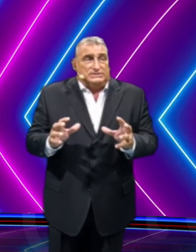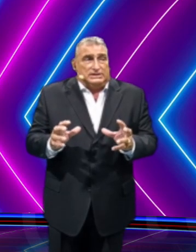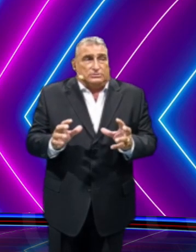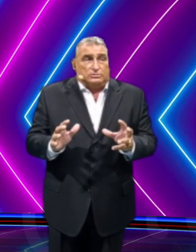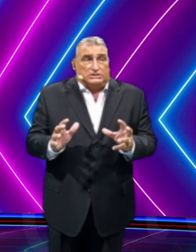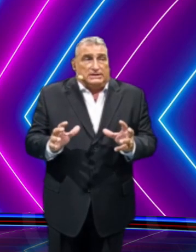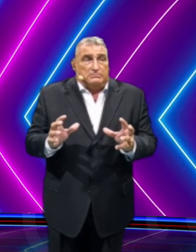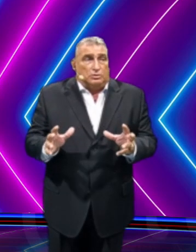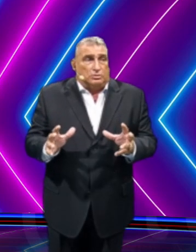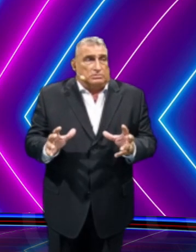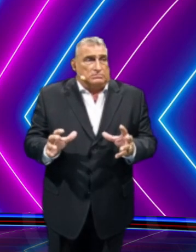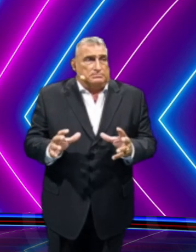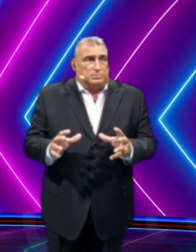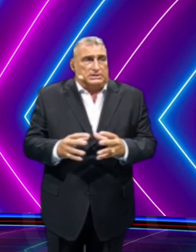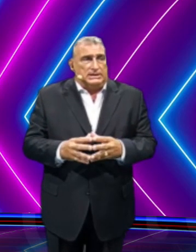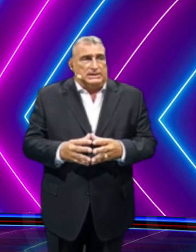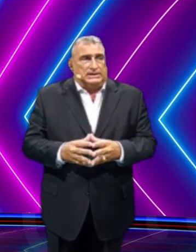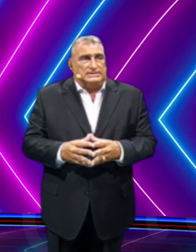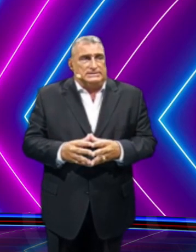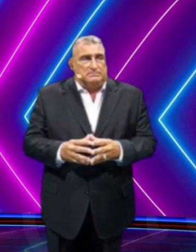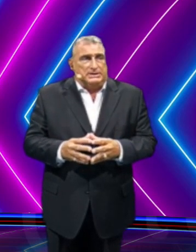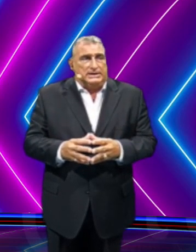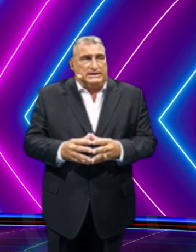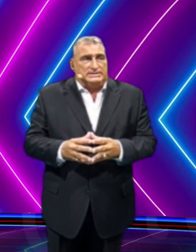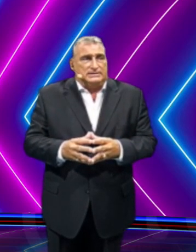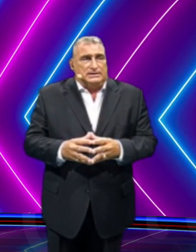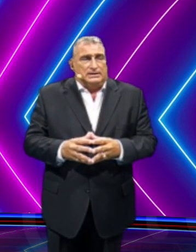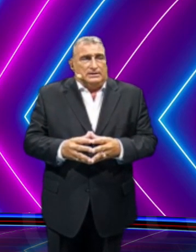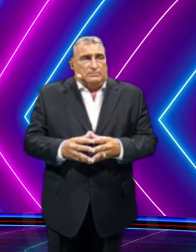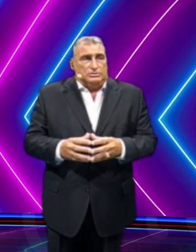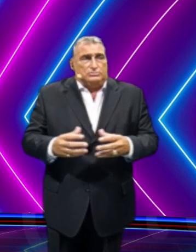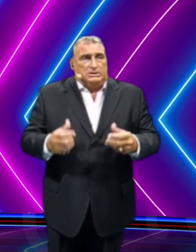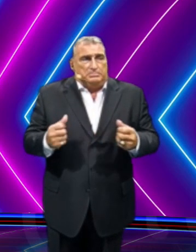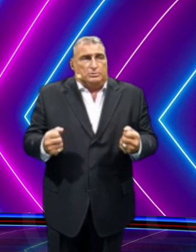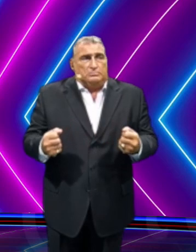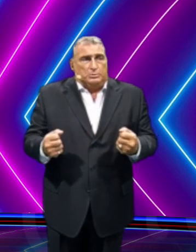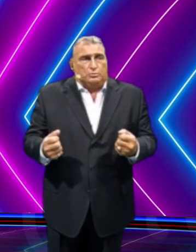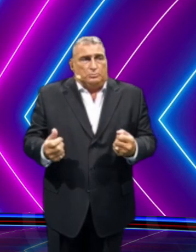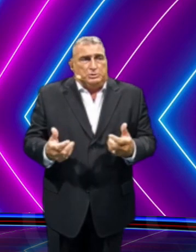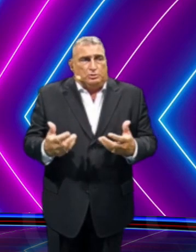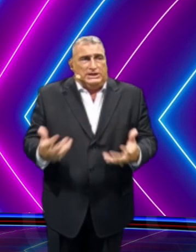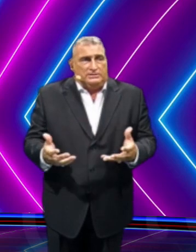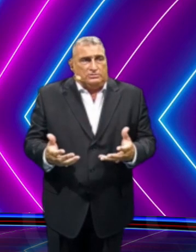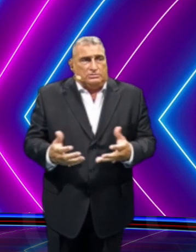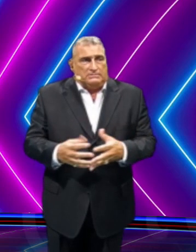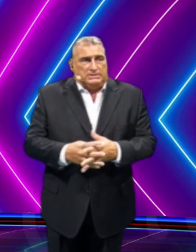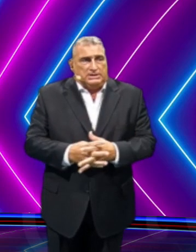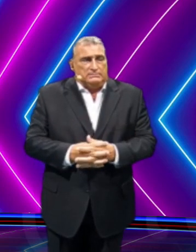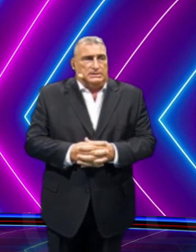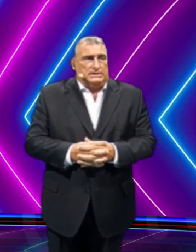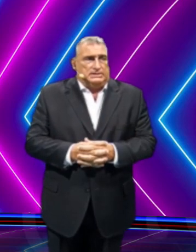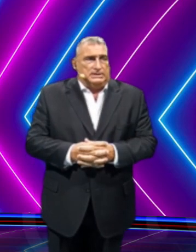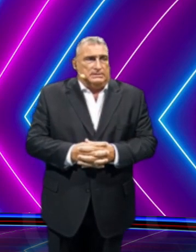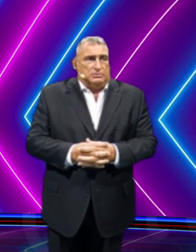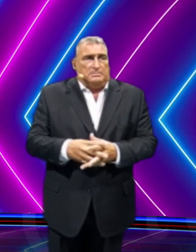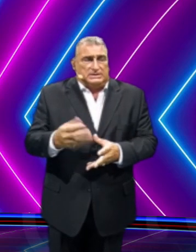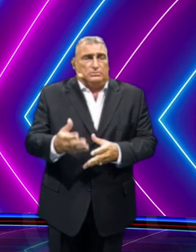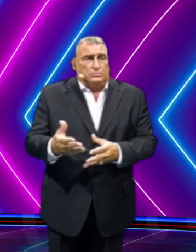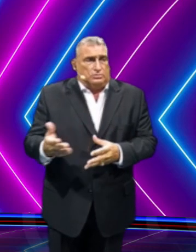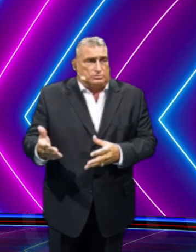un cierto temor, porque siempre es. Como es un deporte un poco violento también,